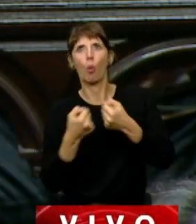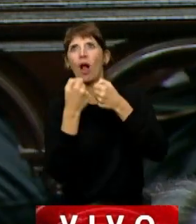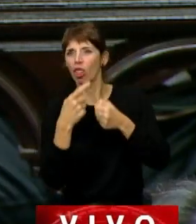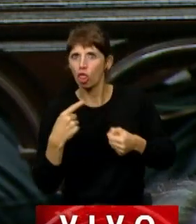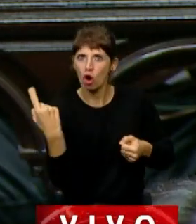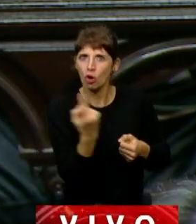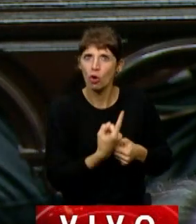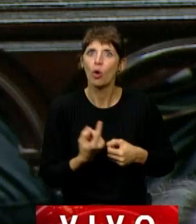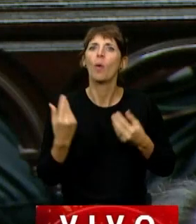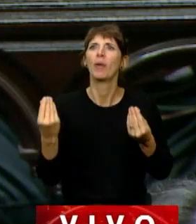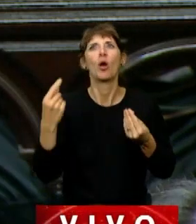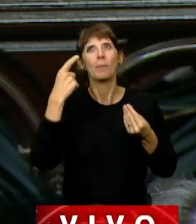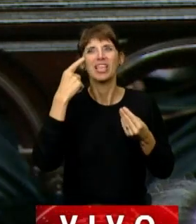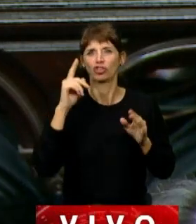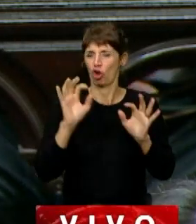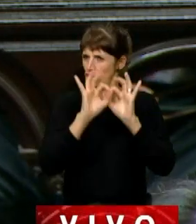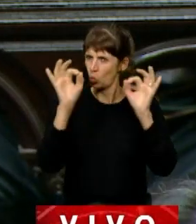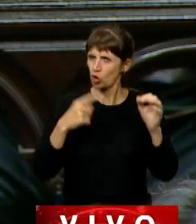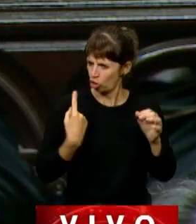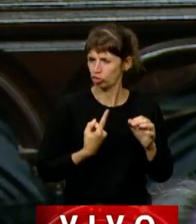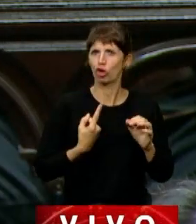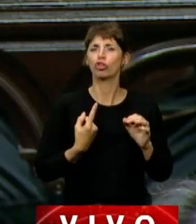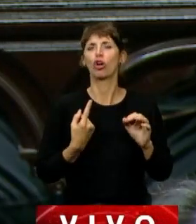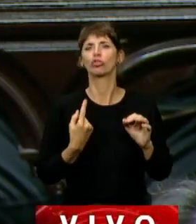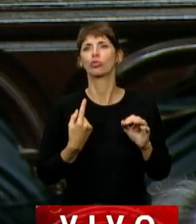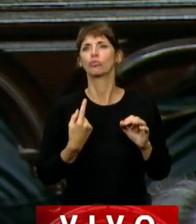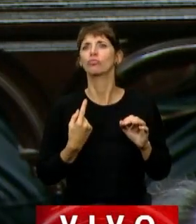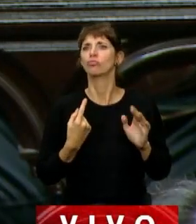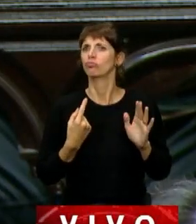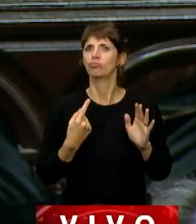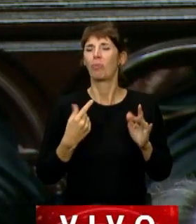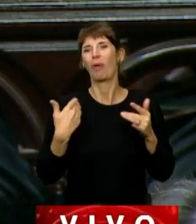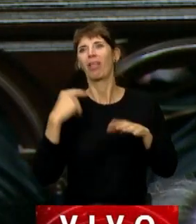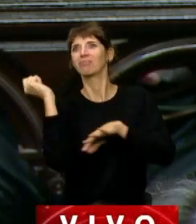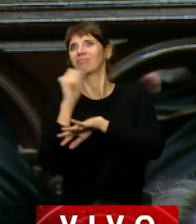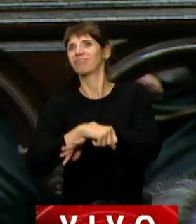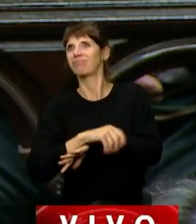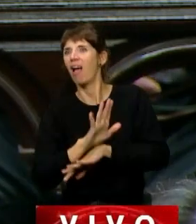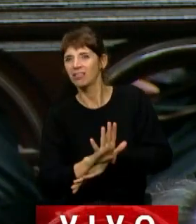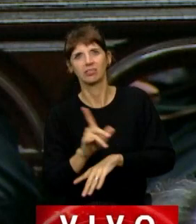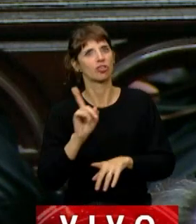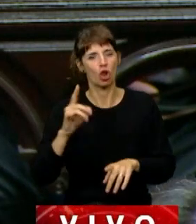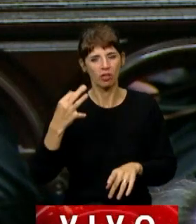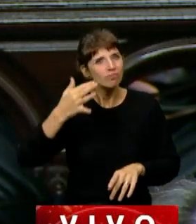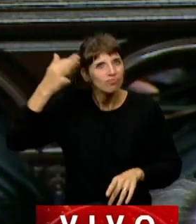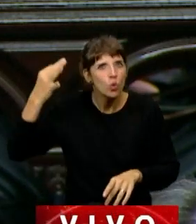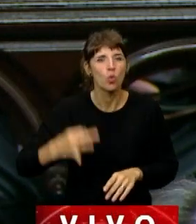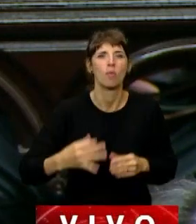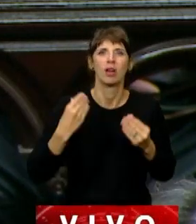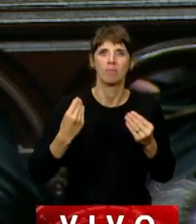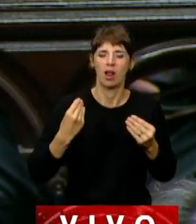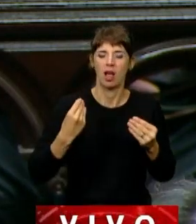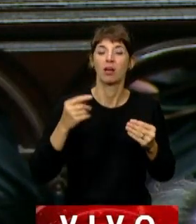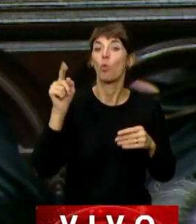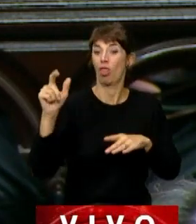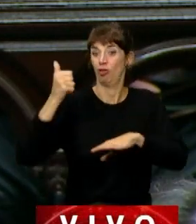pero yo creo que ninguno de nosotros se puede escapar de este desafío y tenemos que hacer lo posible para que cada una de las presencias